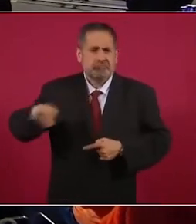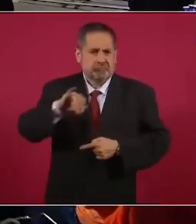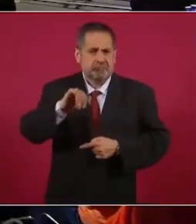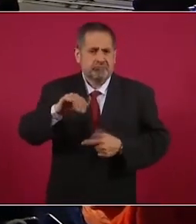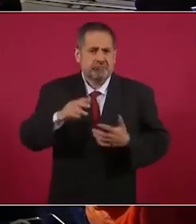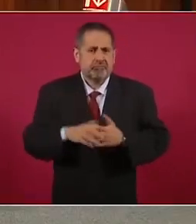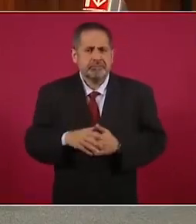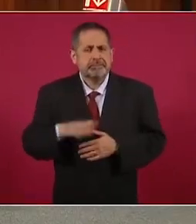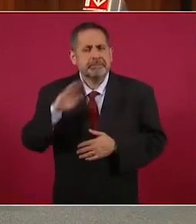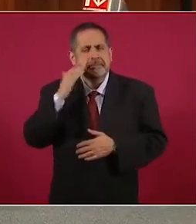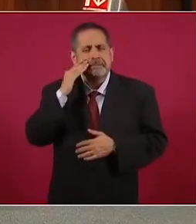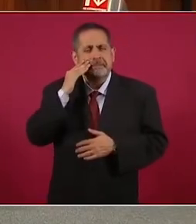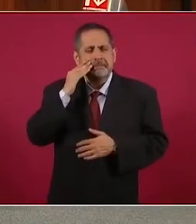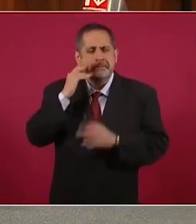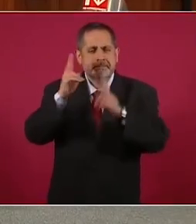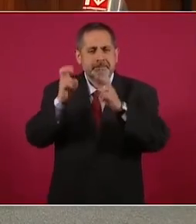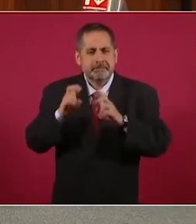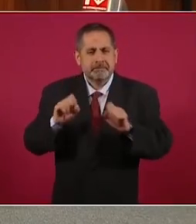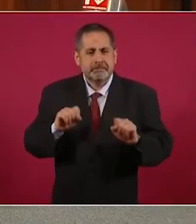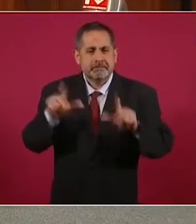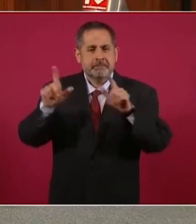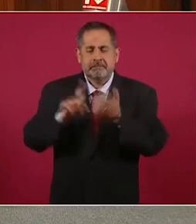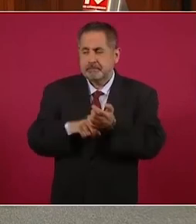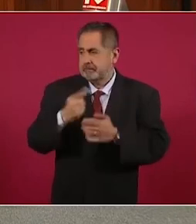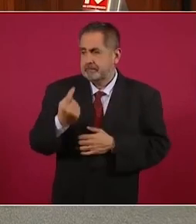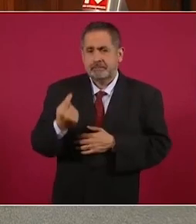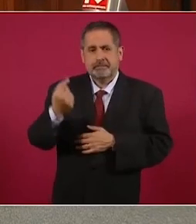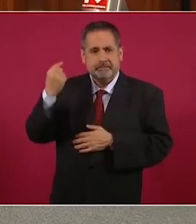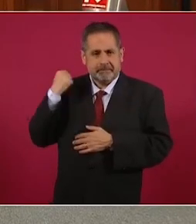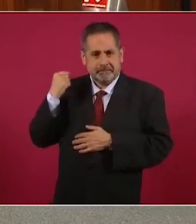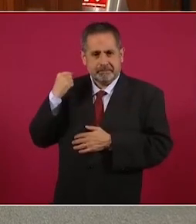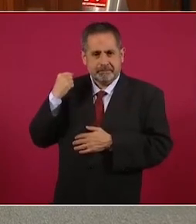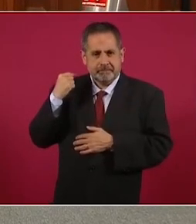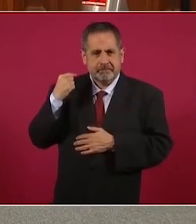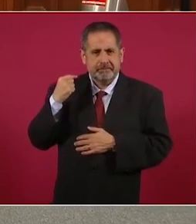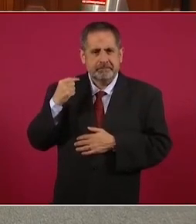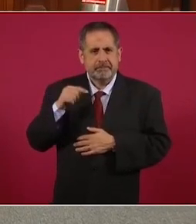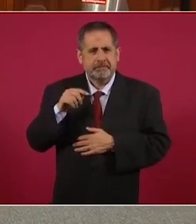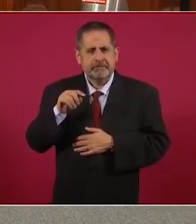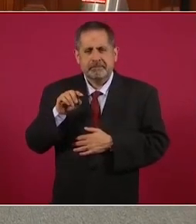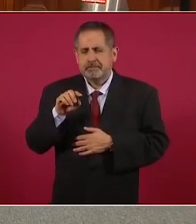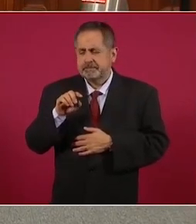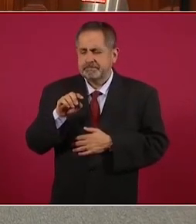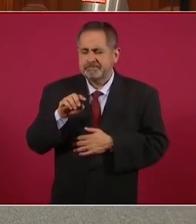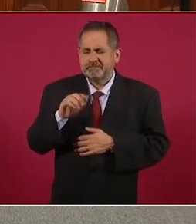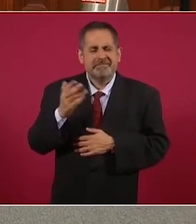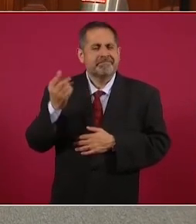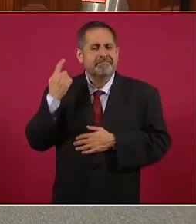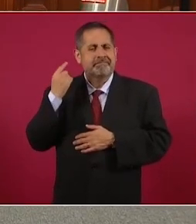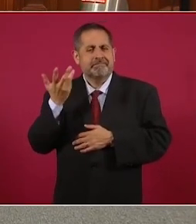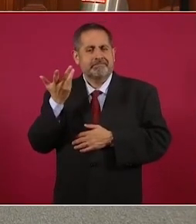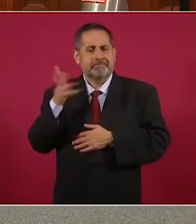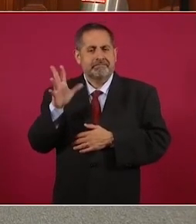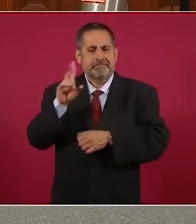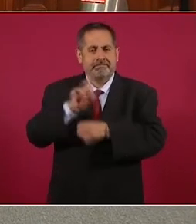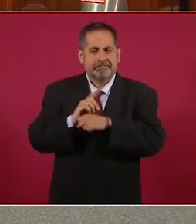del Face del fin de semana de hace 10 días?